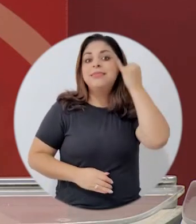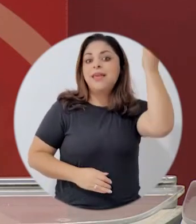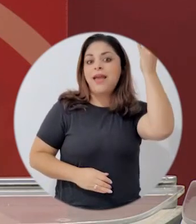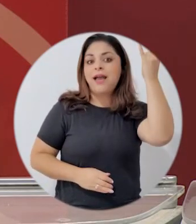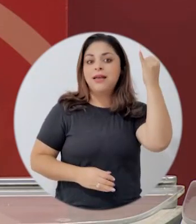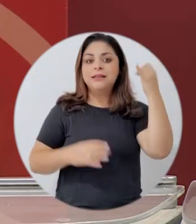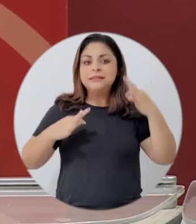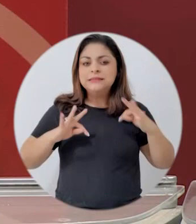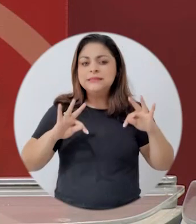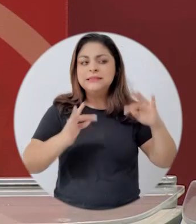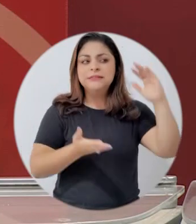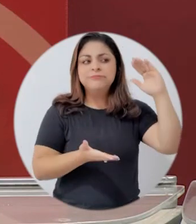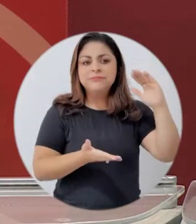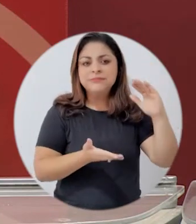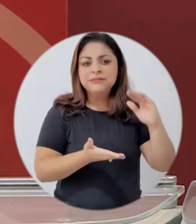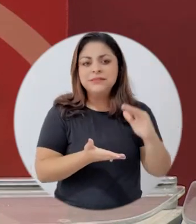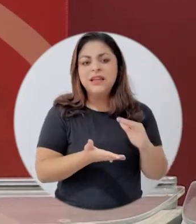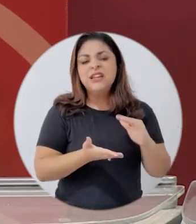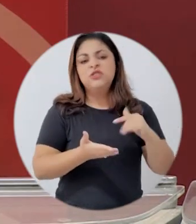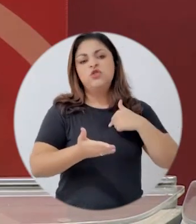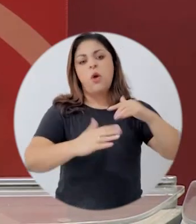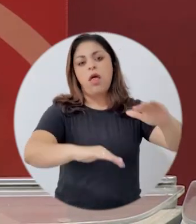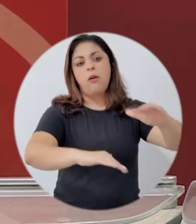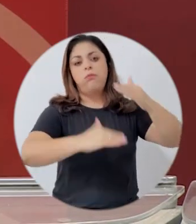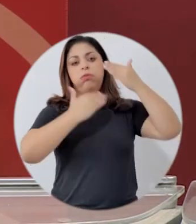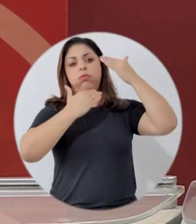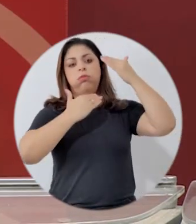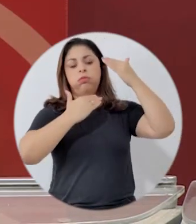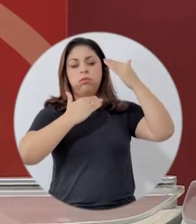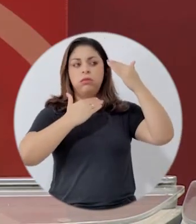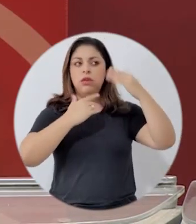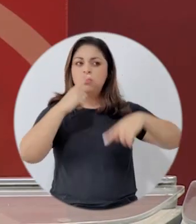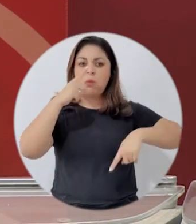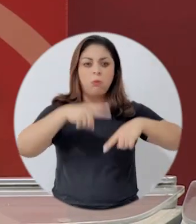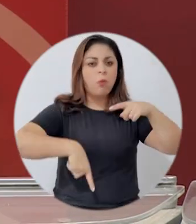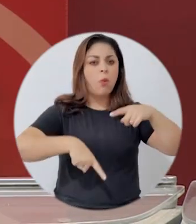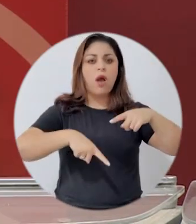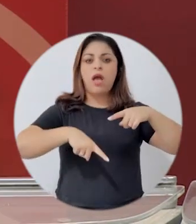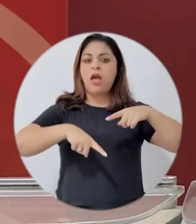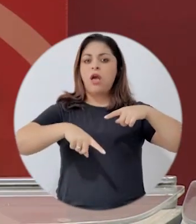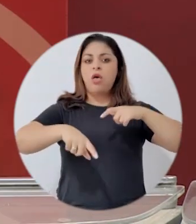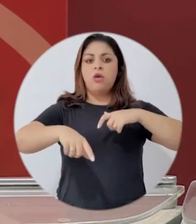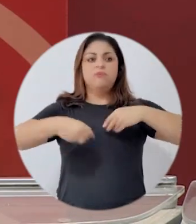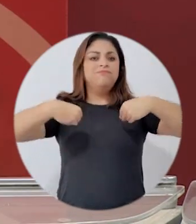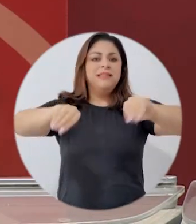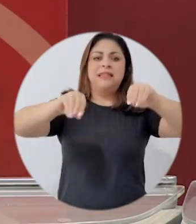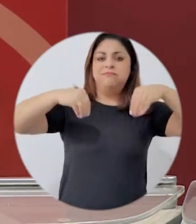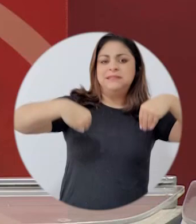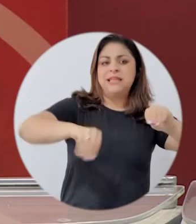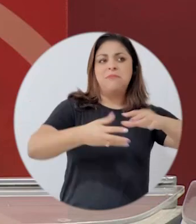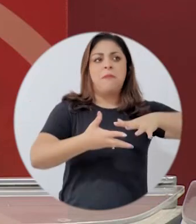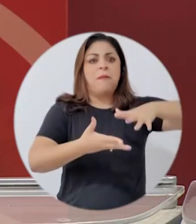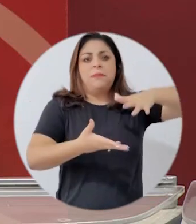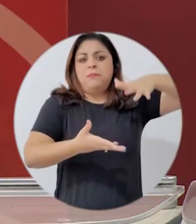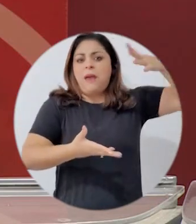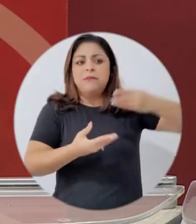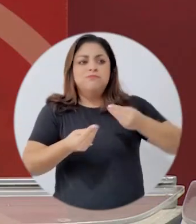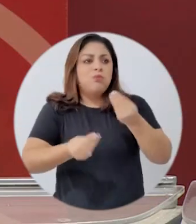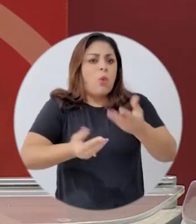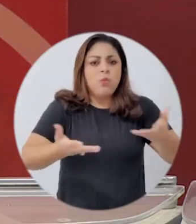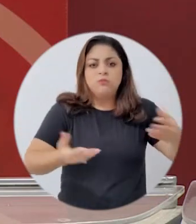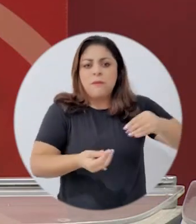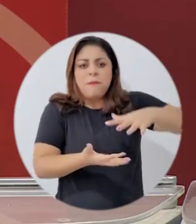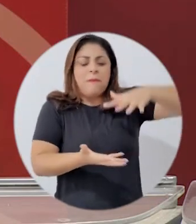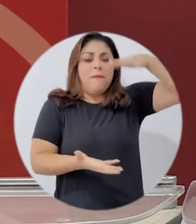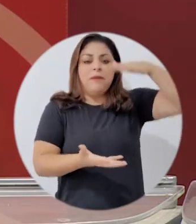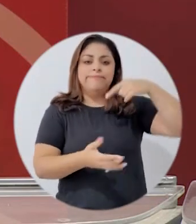de este tipo, me va a limitar mi crecimiento, no me va a permitir colocar más producto o vender más, crecer como empresa, lo cual